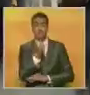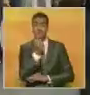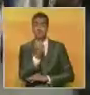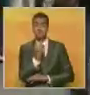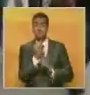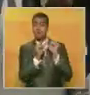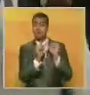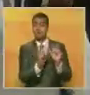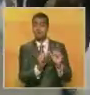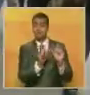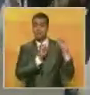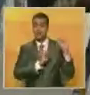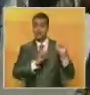se mantendrán en la lucha activa